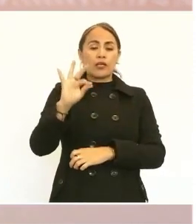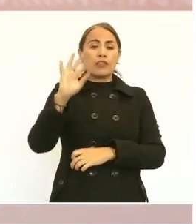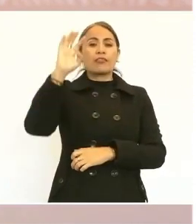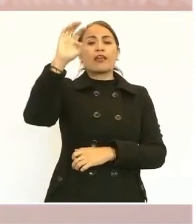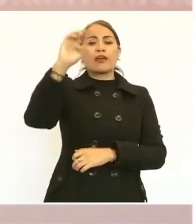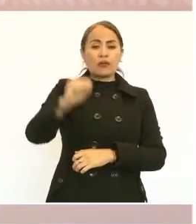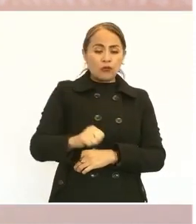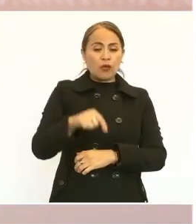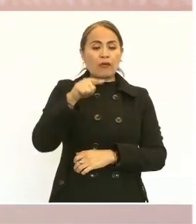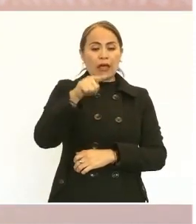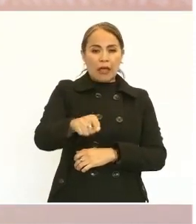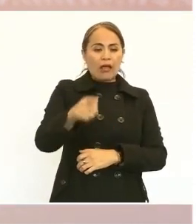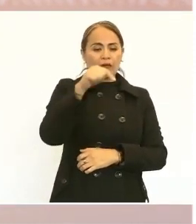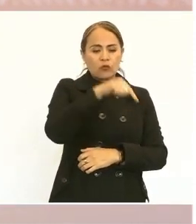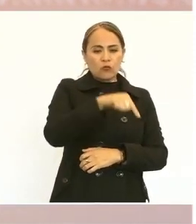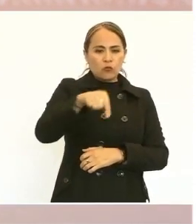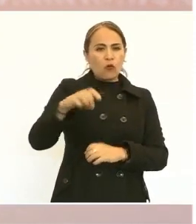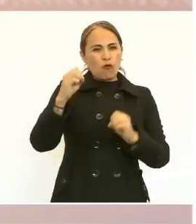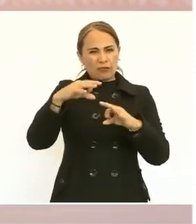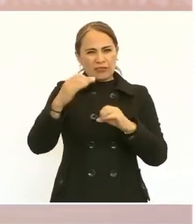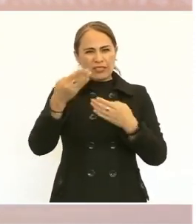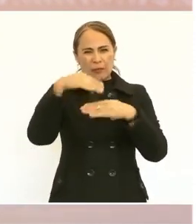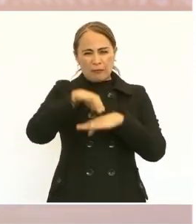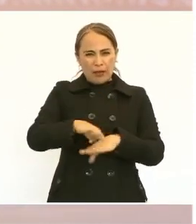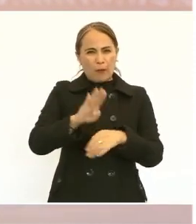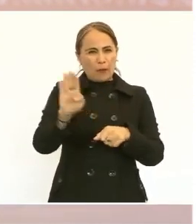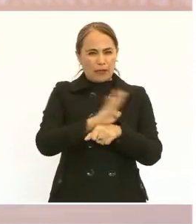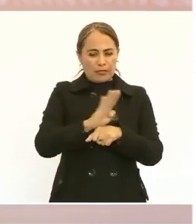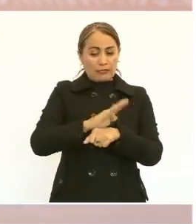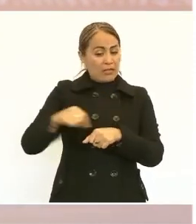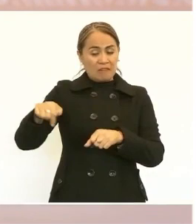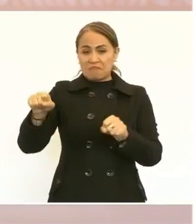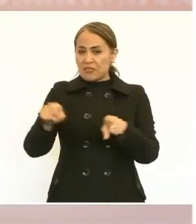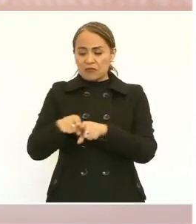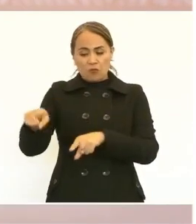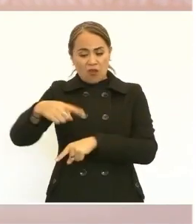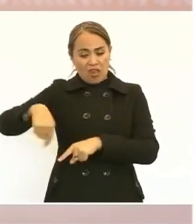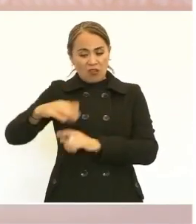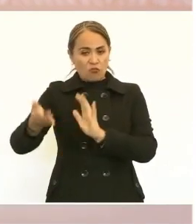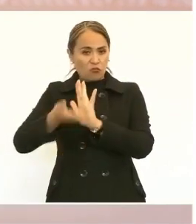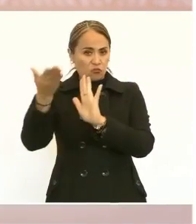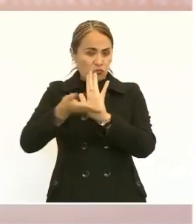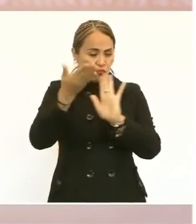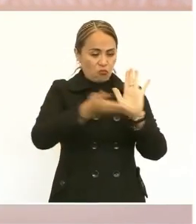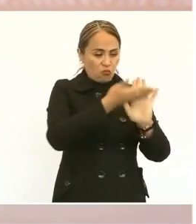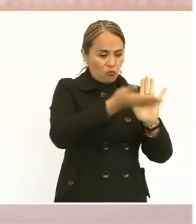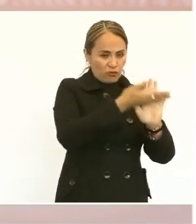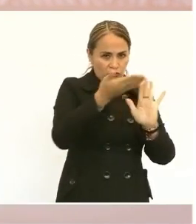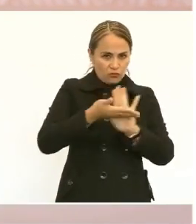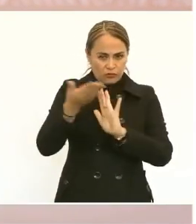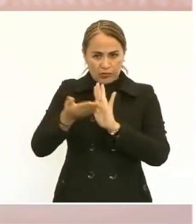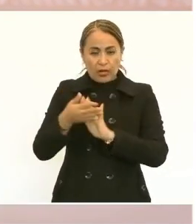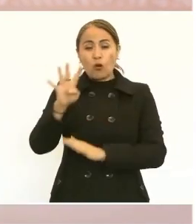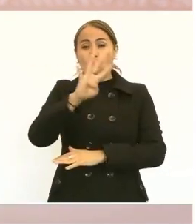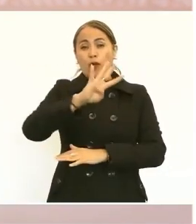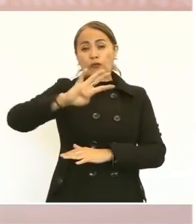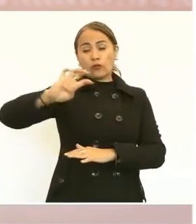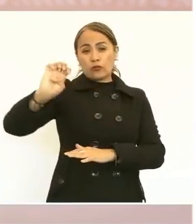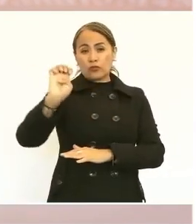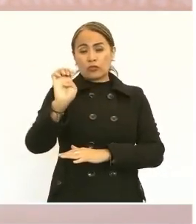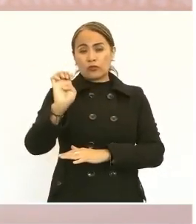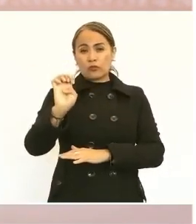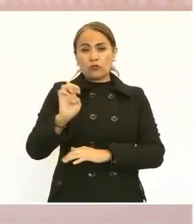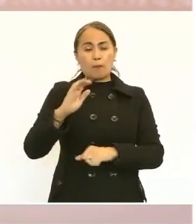2.749 sucursales del Banco del Bienestar que hicieron ellos. Más de 400